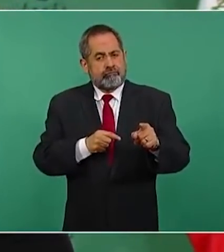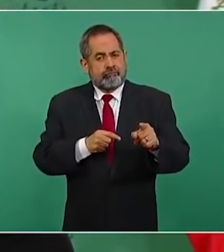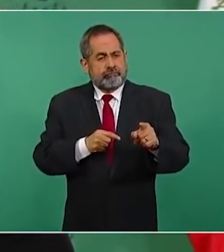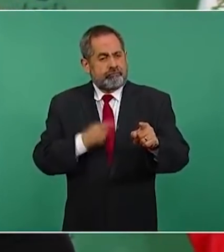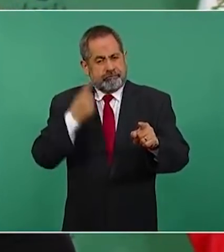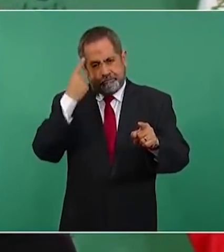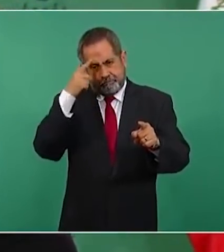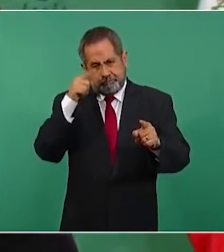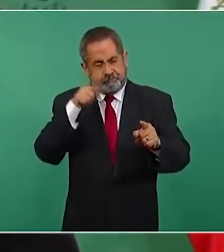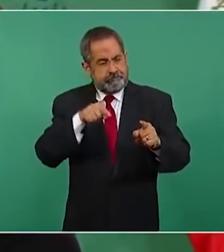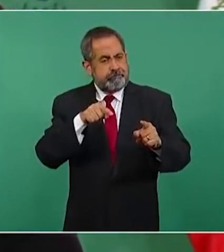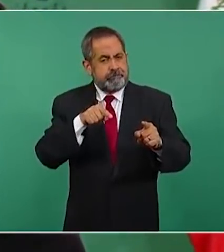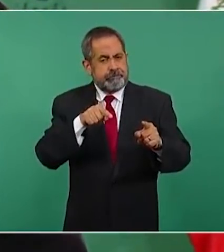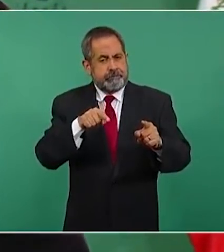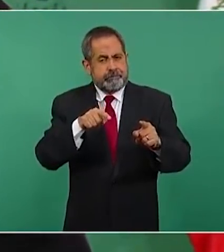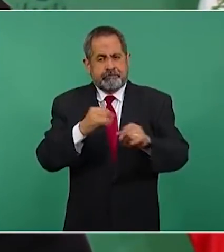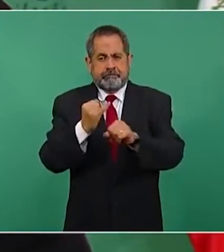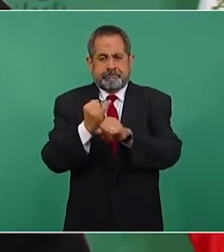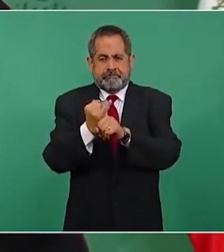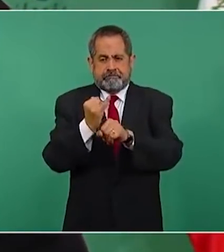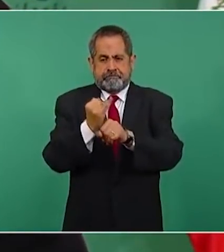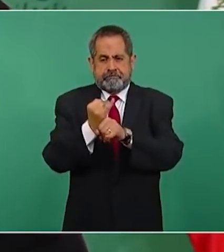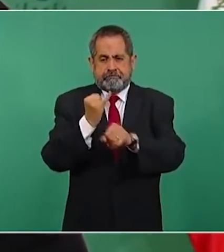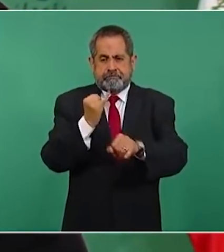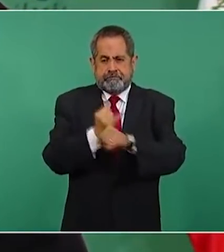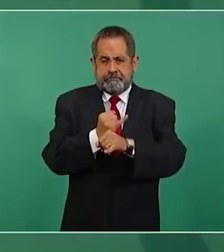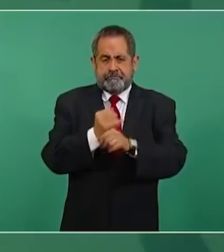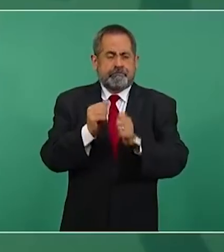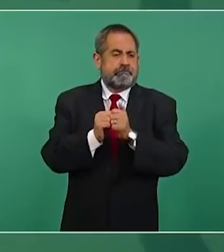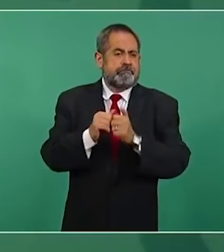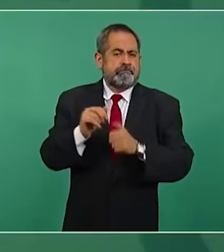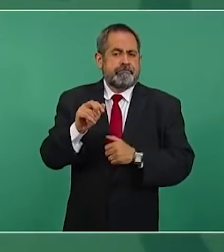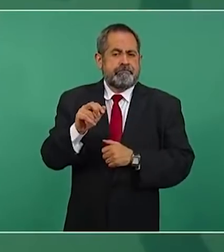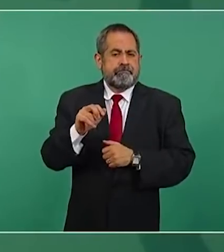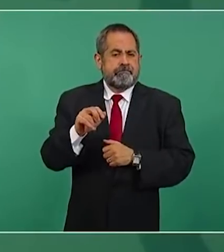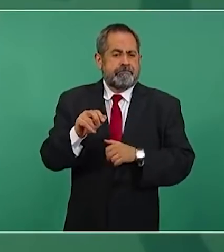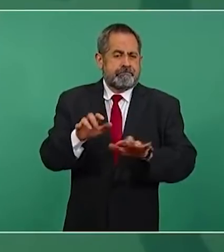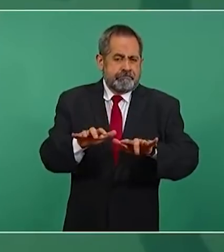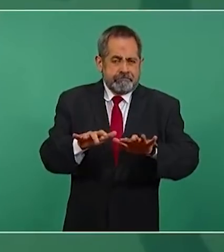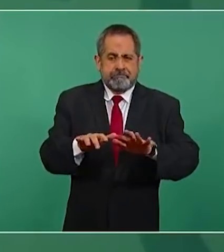para internet redes sociales